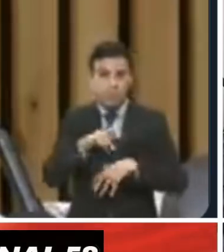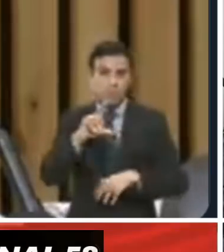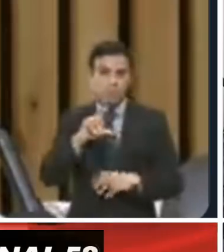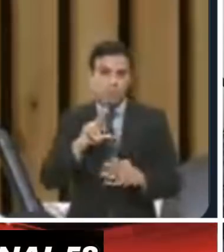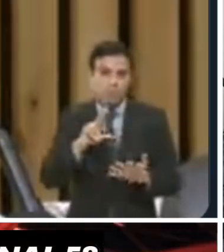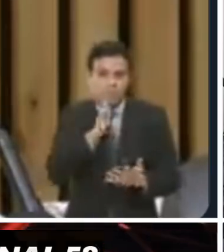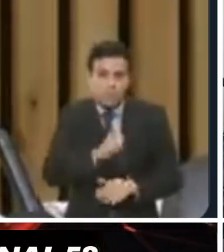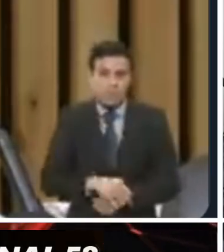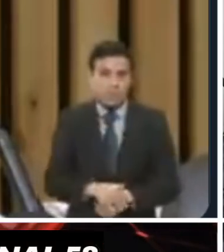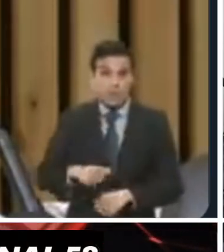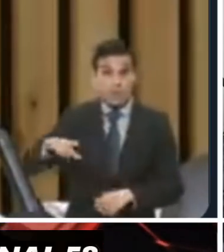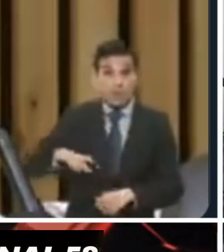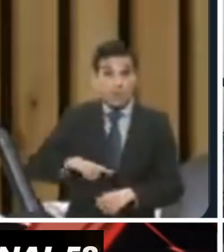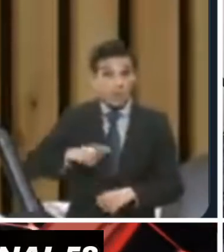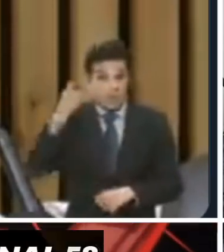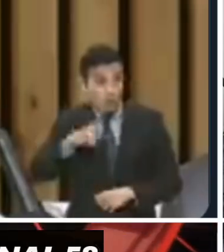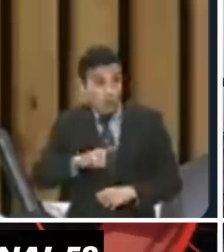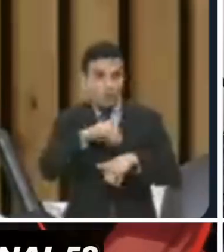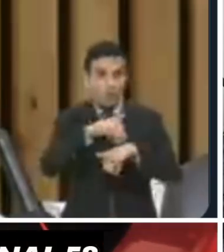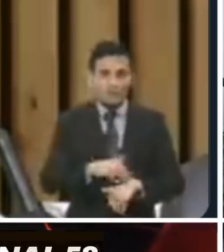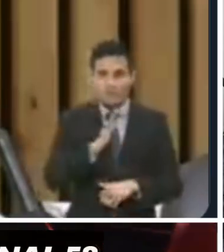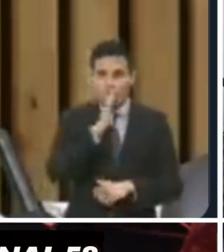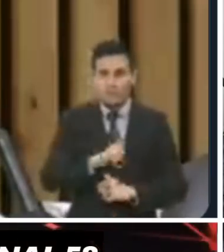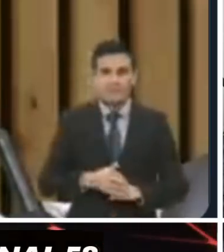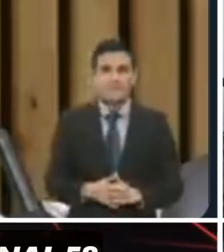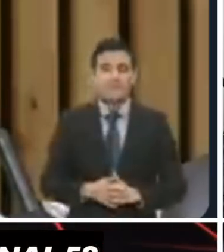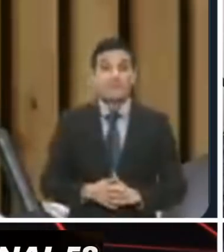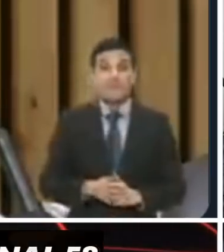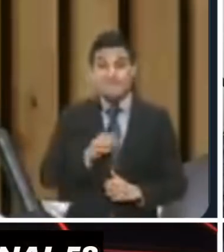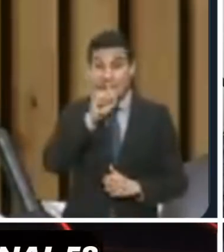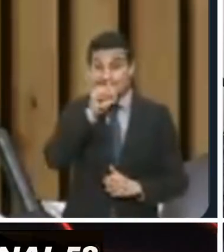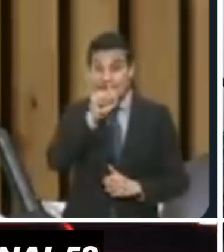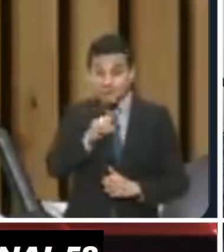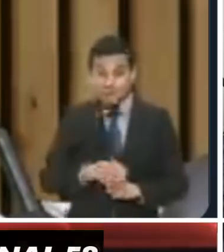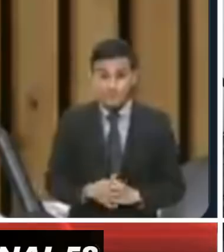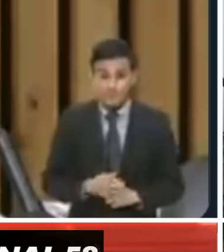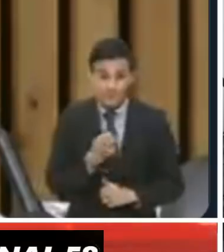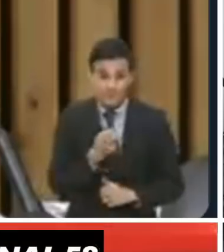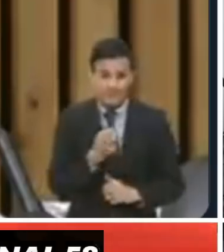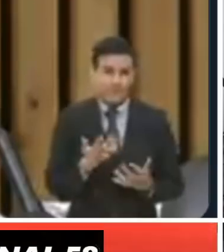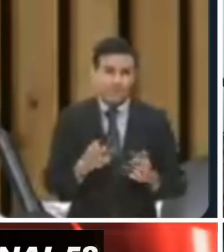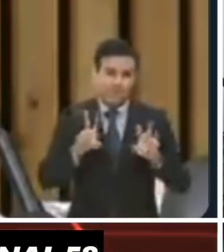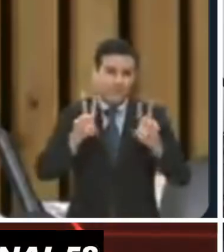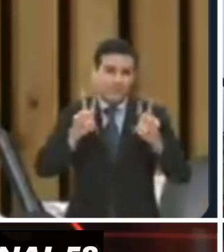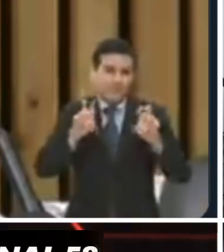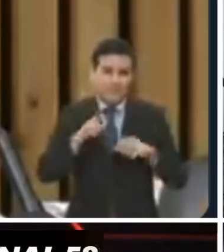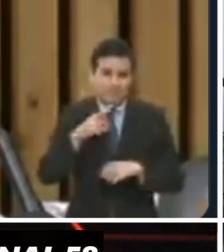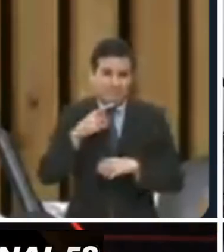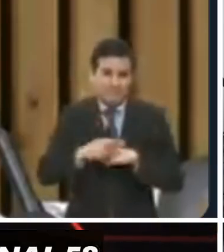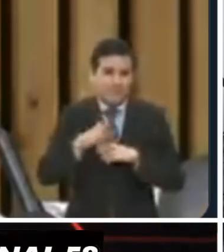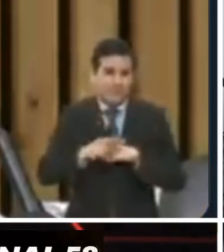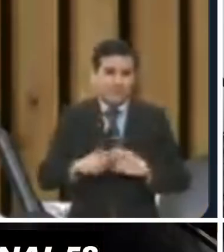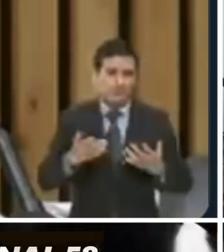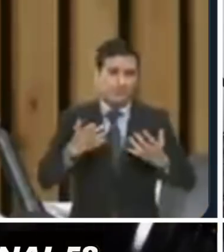turno. Estamos también ante un precedente grave para la democracia, la pretensión de que